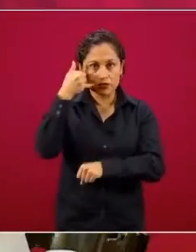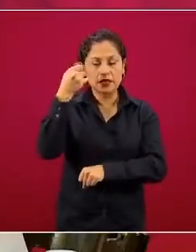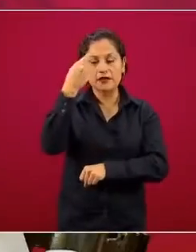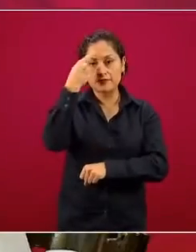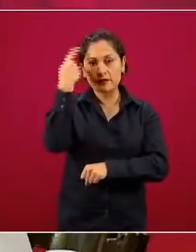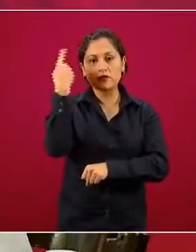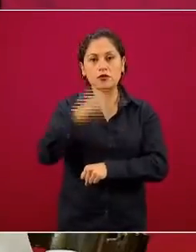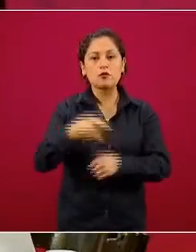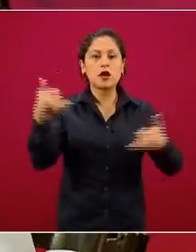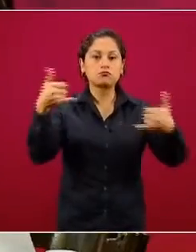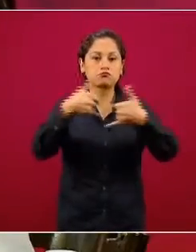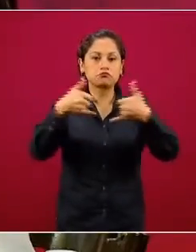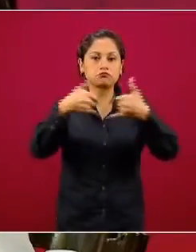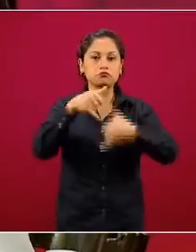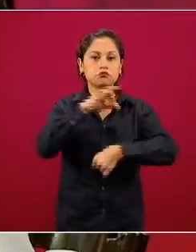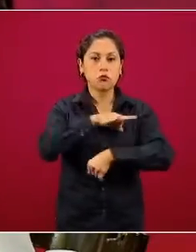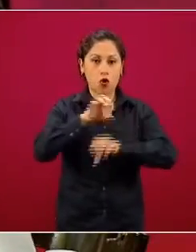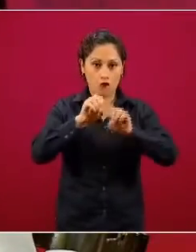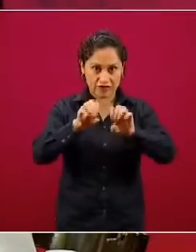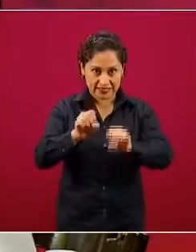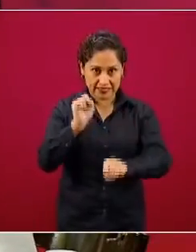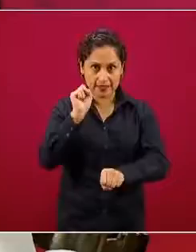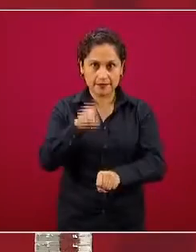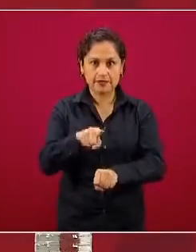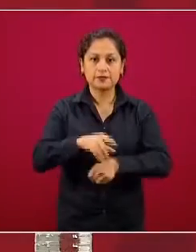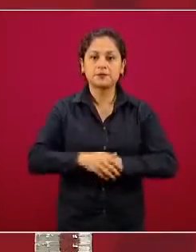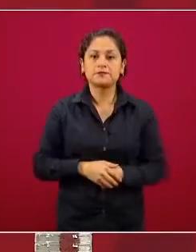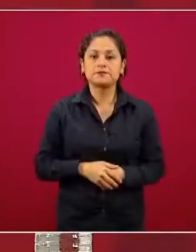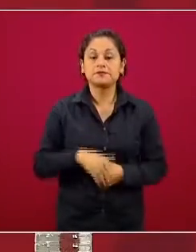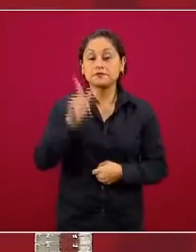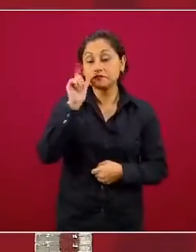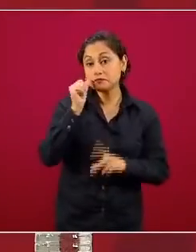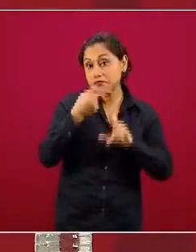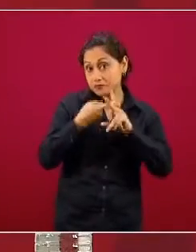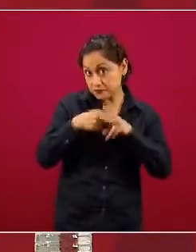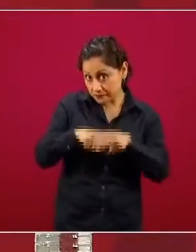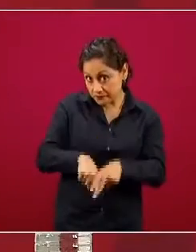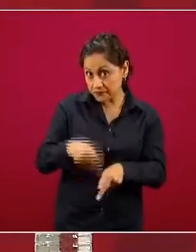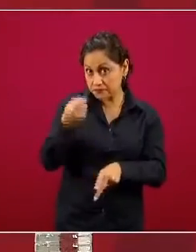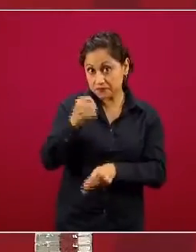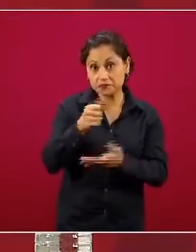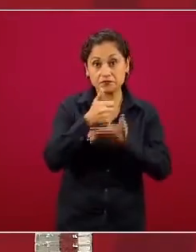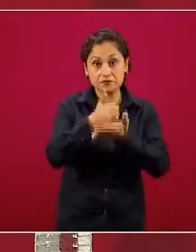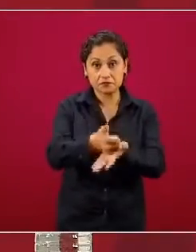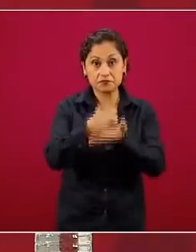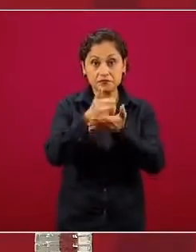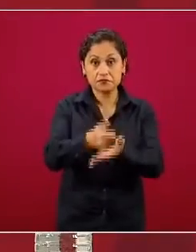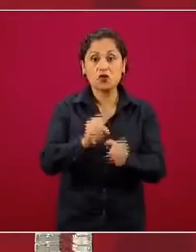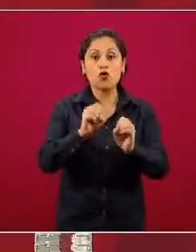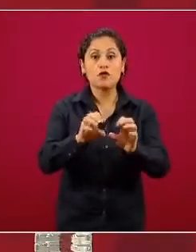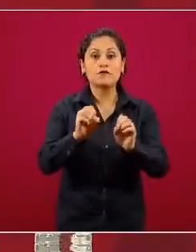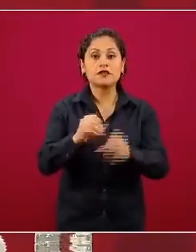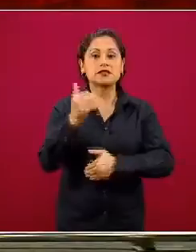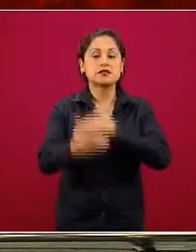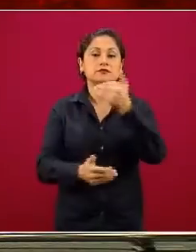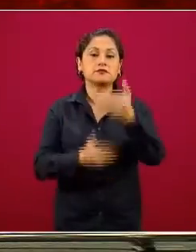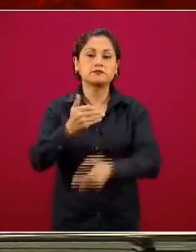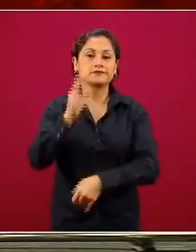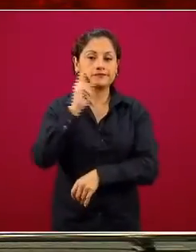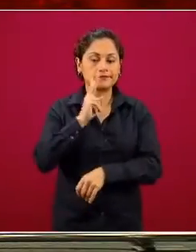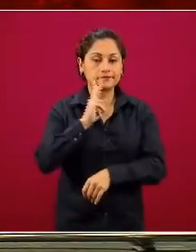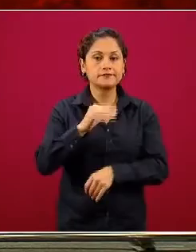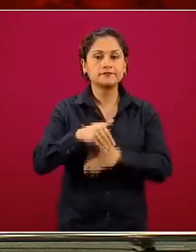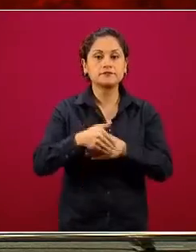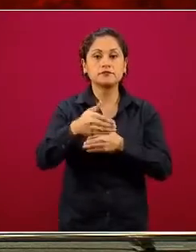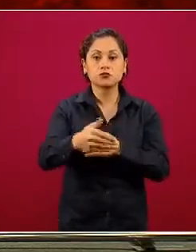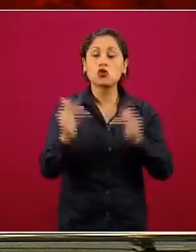familia. Entonces, a partir de mañana va a comenzar y se va a ir pues perfeccionando este proceso, y hay comunicación entre los promotores del